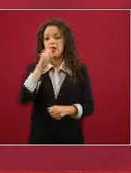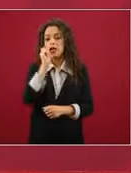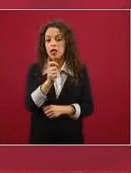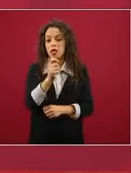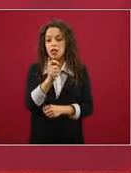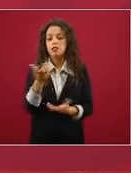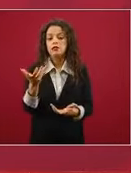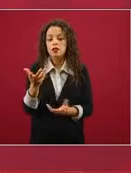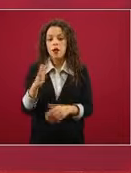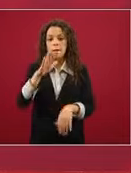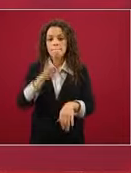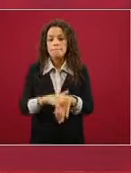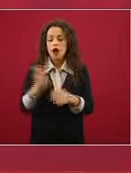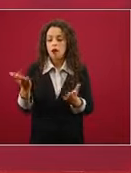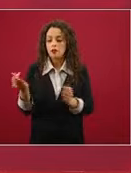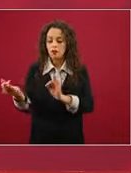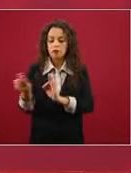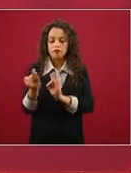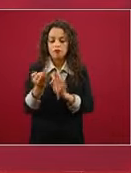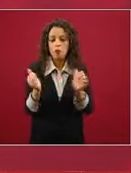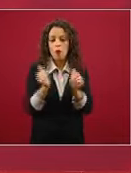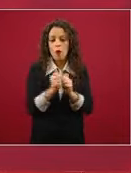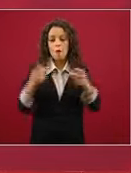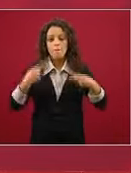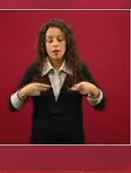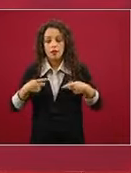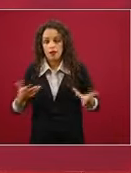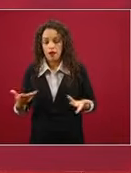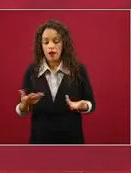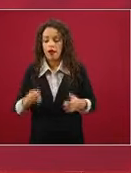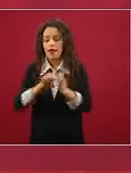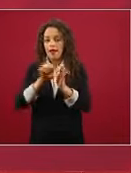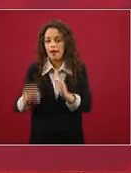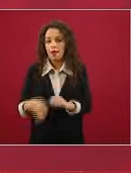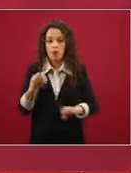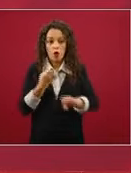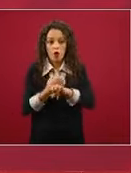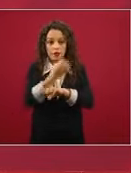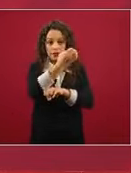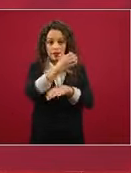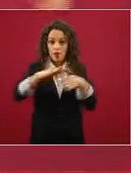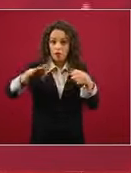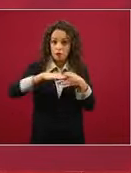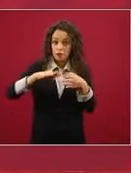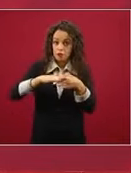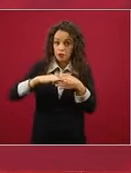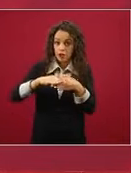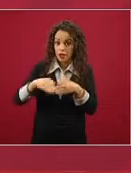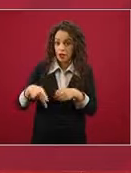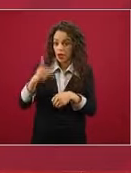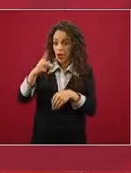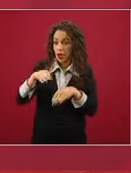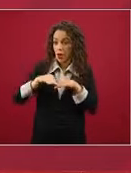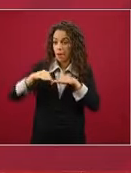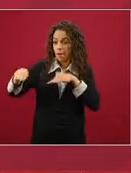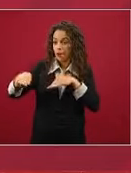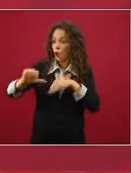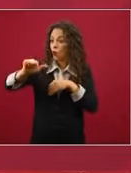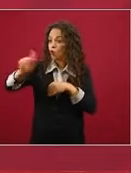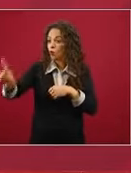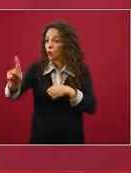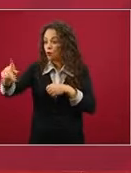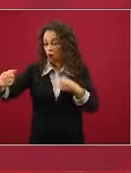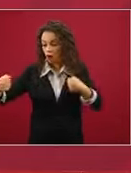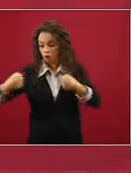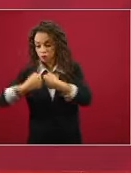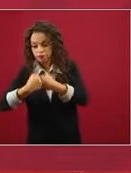de los asentamientos humanos. No es lo mismo un estado que tiene a pocos kilómetros de distancia el siguiente poblado